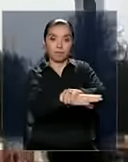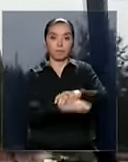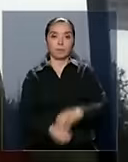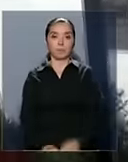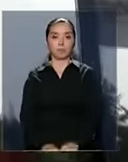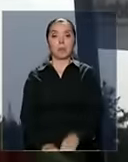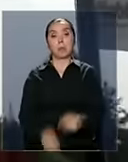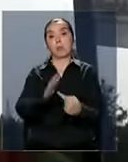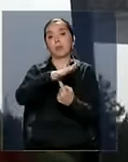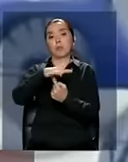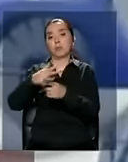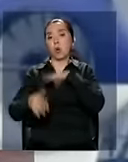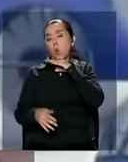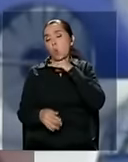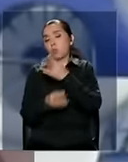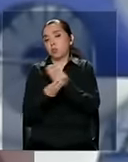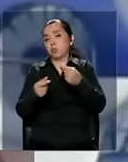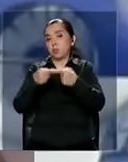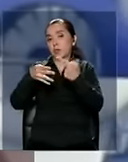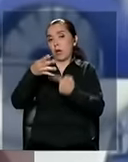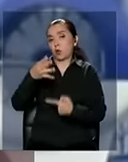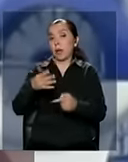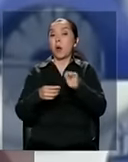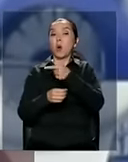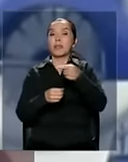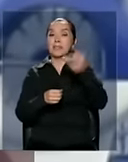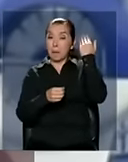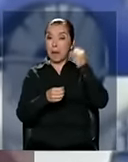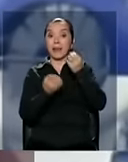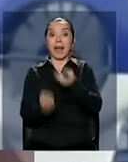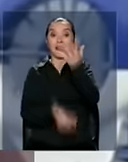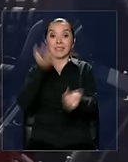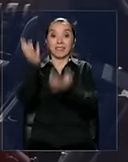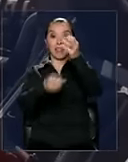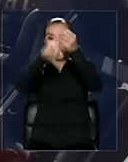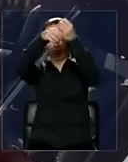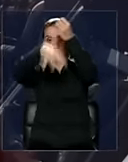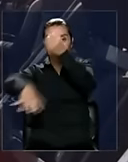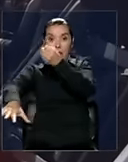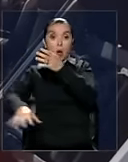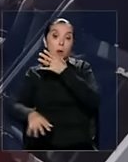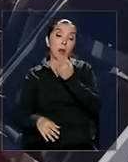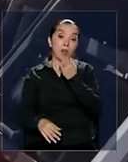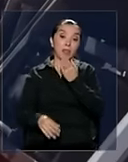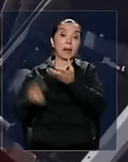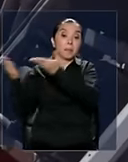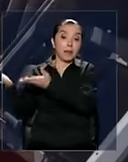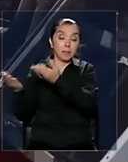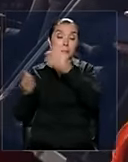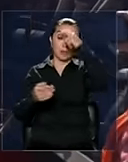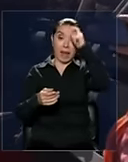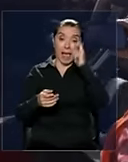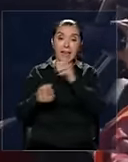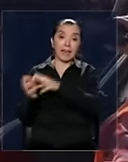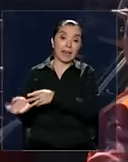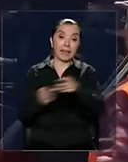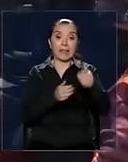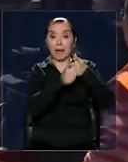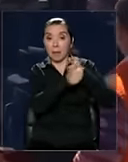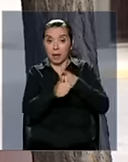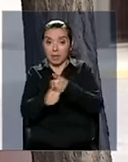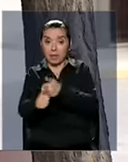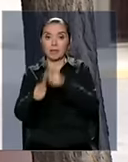helicóptero sirve para todo. No solo lo hemos visto estas últimas semanas apagando incendios, sino en transporte de heridos, persecuciones, vigilancia,